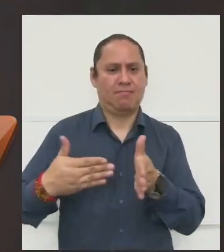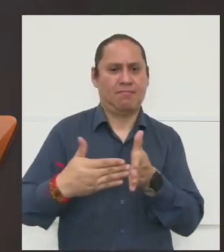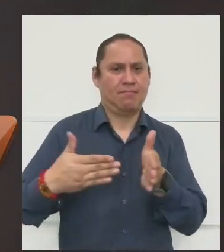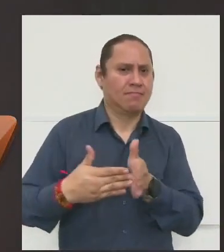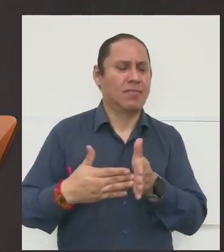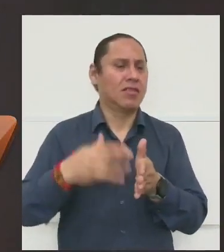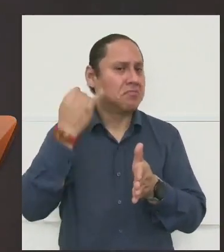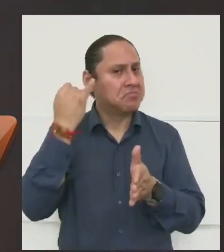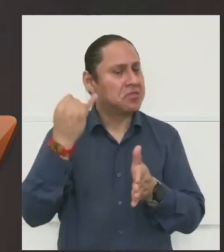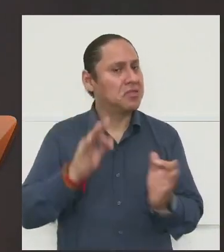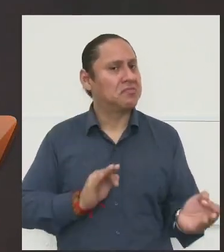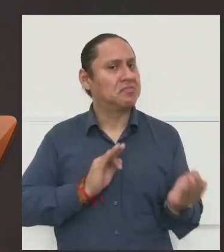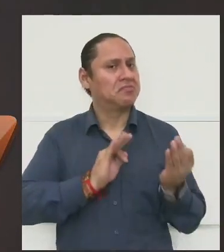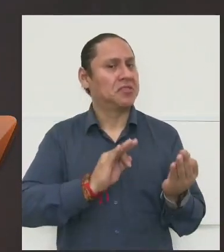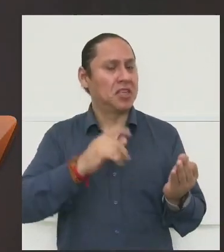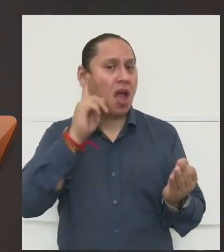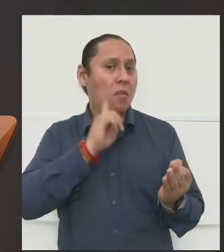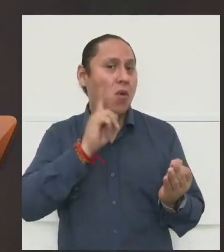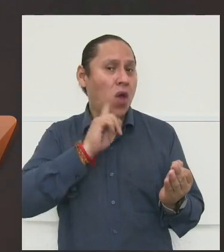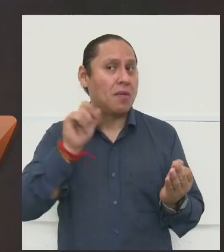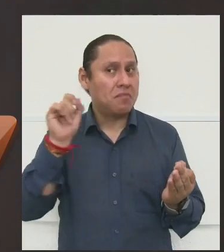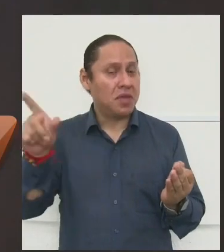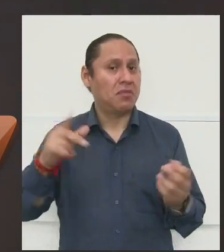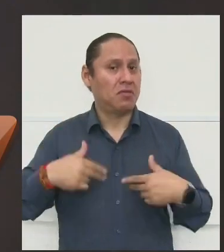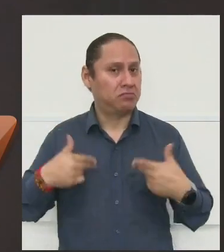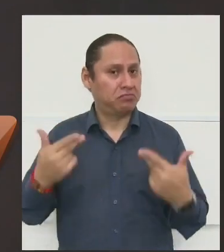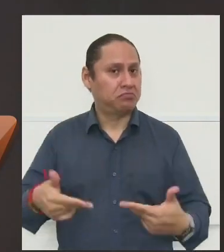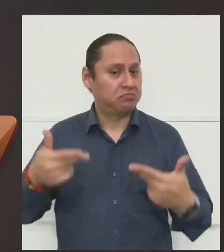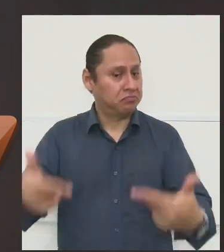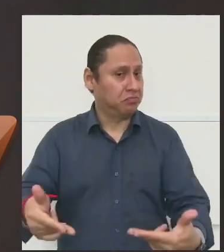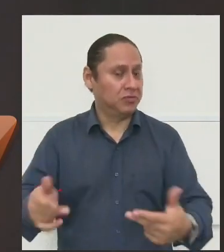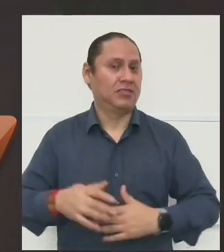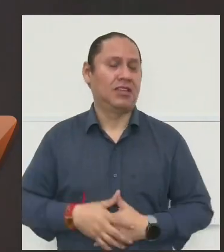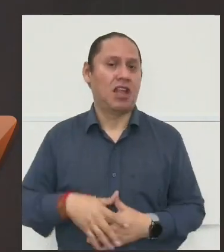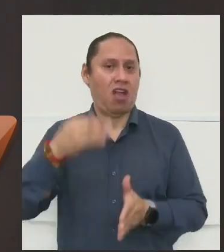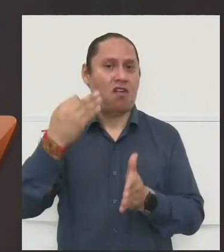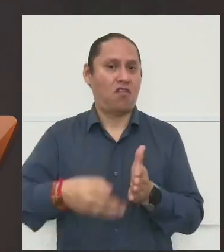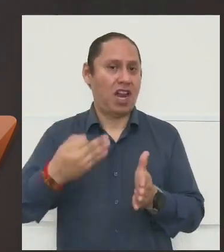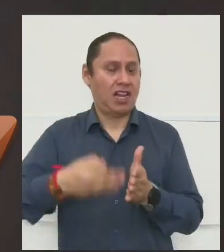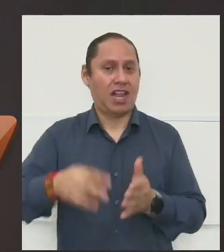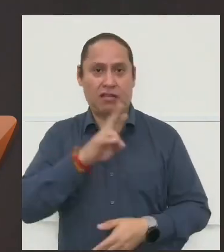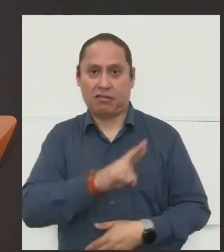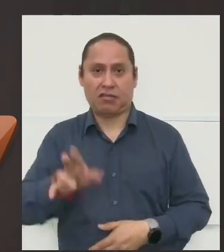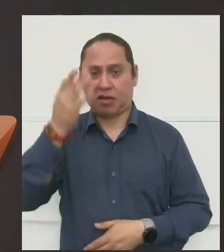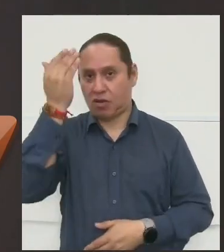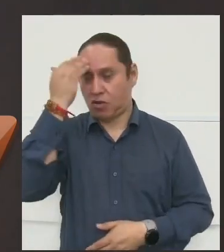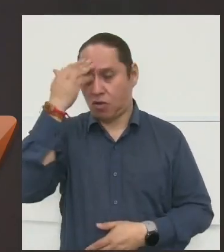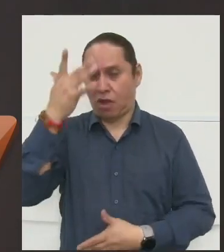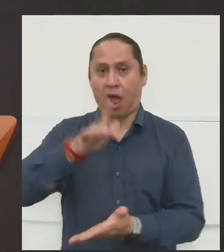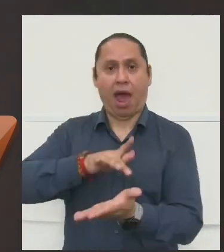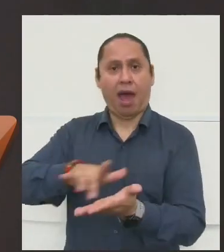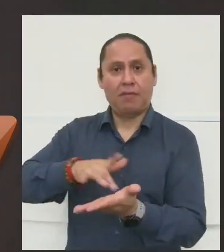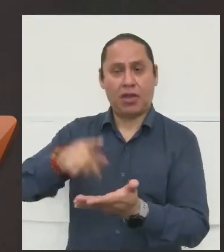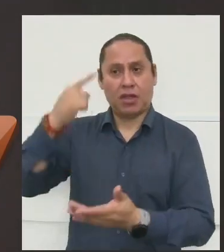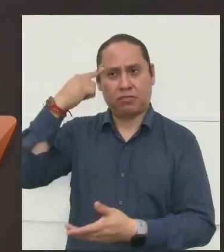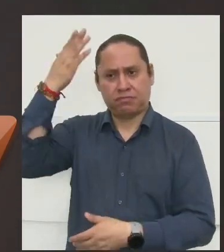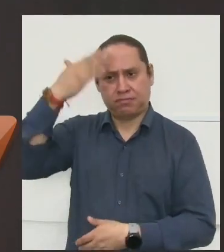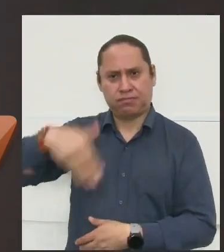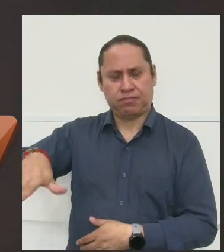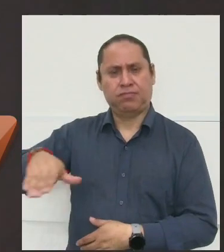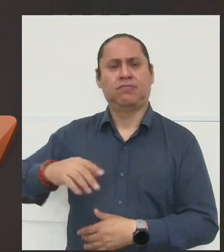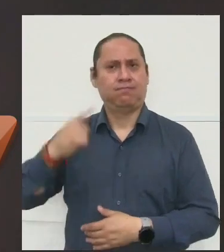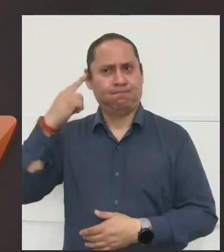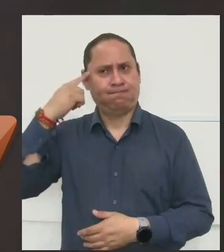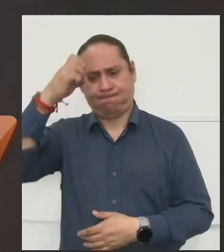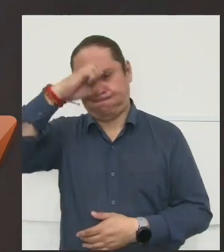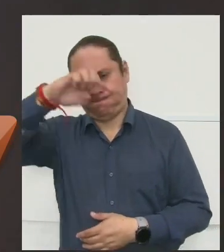barreras que enfrentan las parteras tradicionales ya que la falta de reconocimiento y apoyo a sus saberes puede llegar a